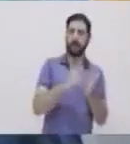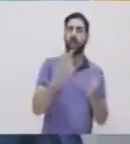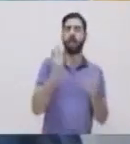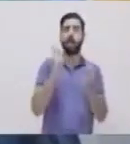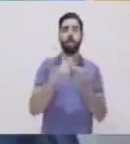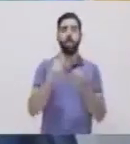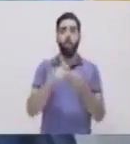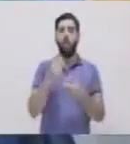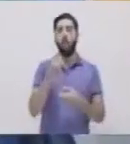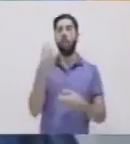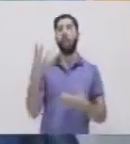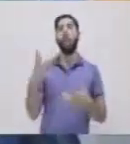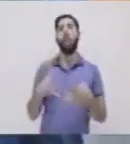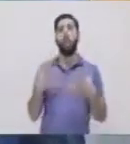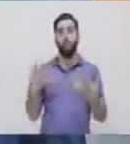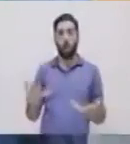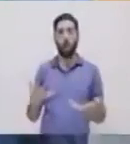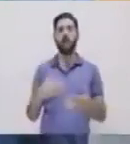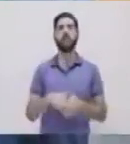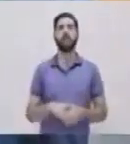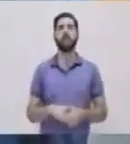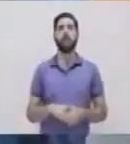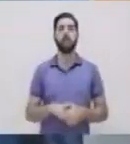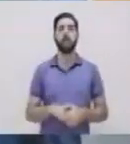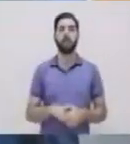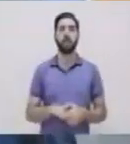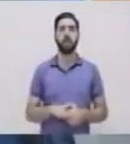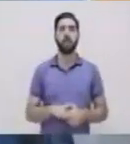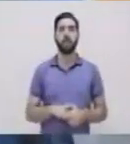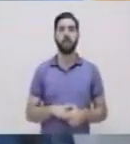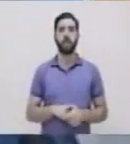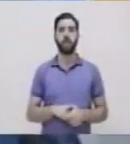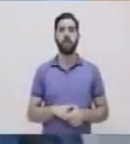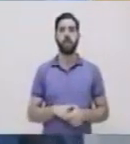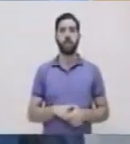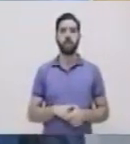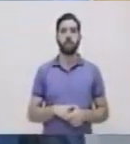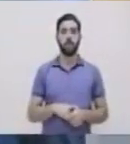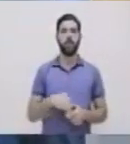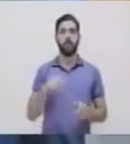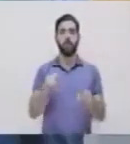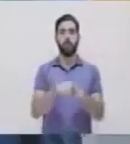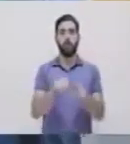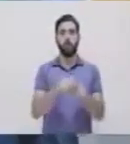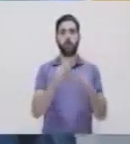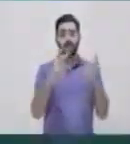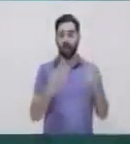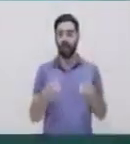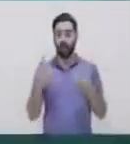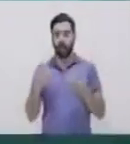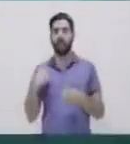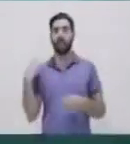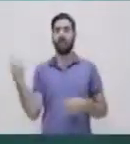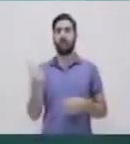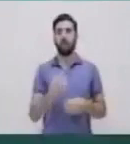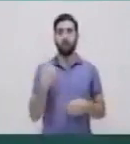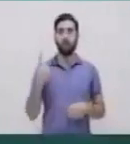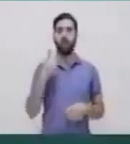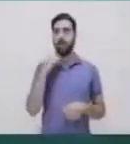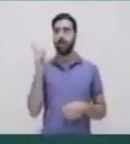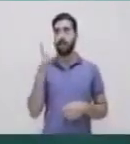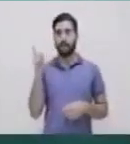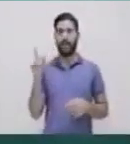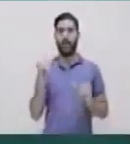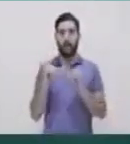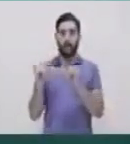es el promedio de las notas, cuál es la mediana de las notas, cuál es la nota que más se repite. Entonces estas que son las medidas